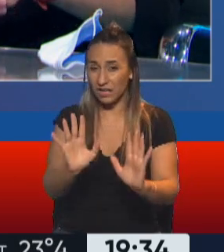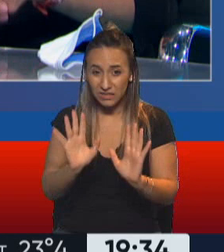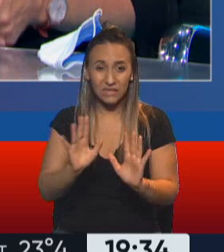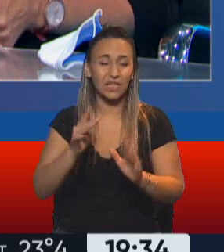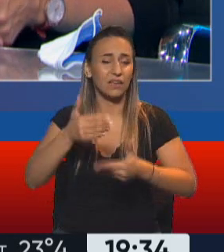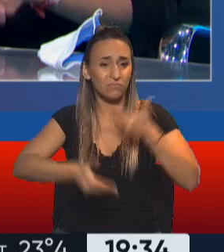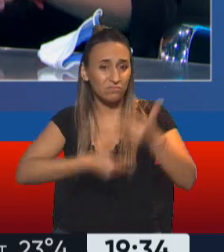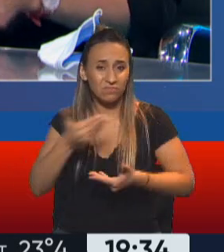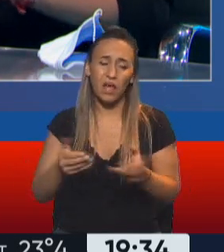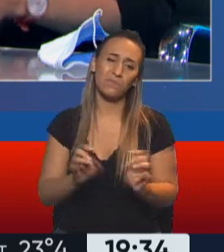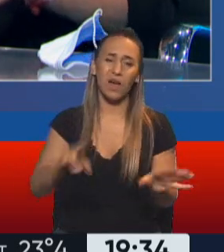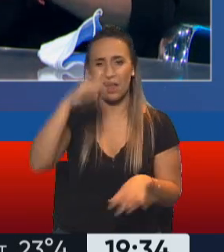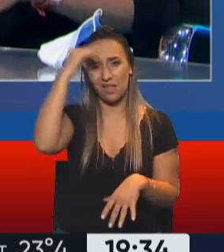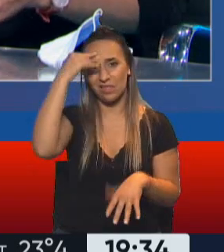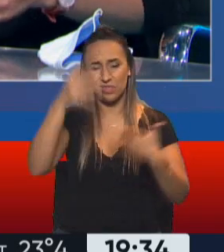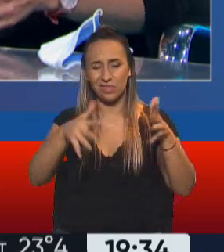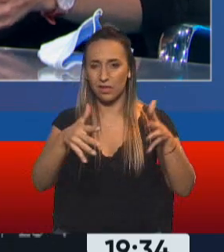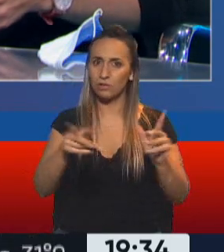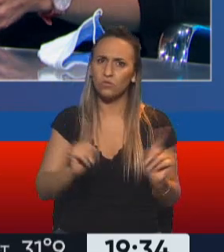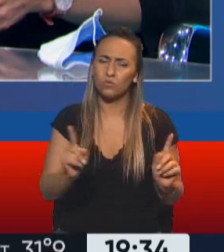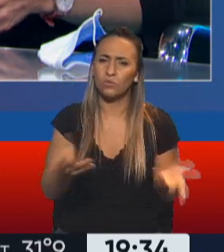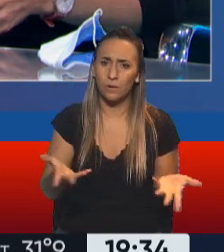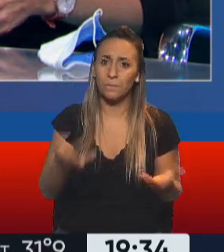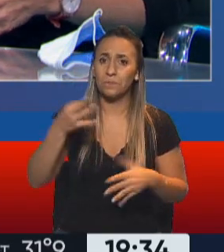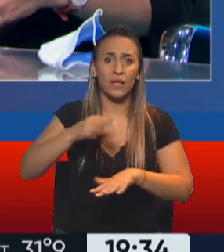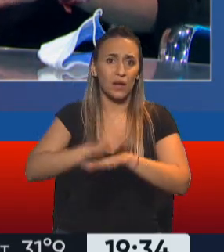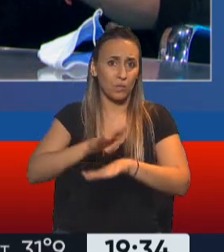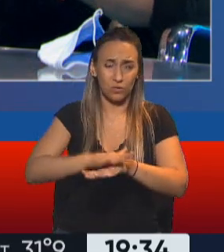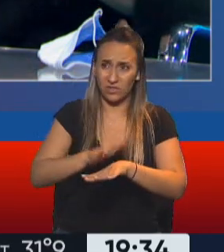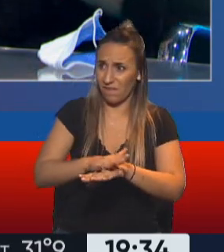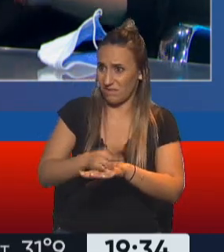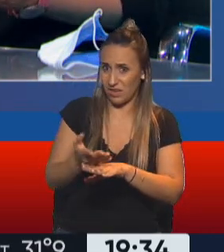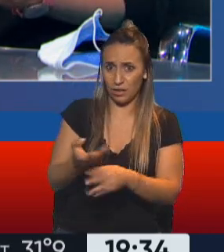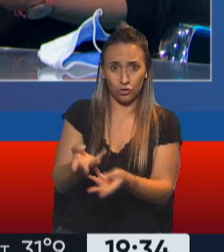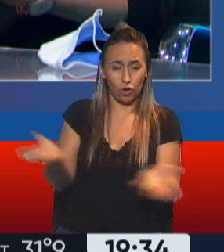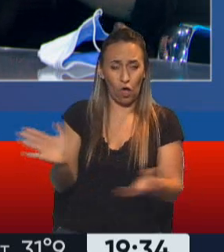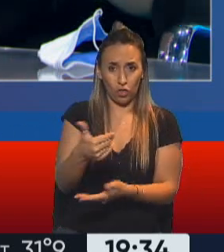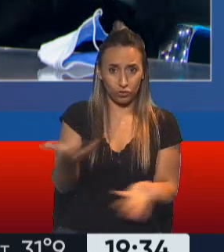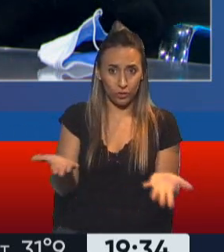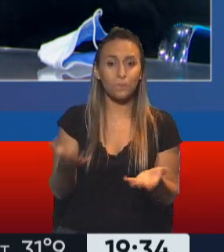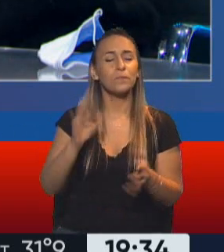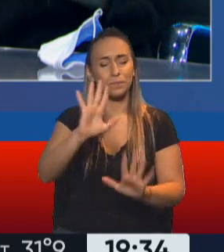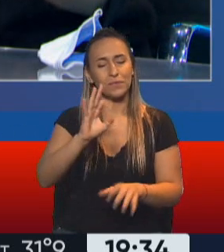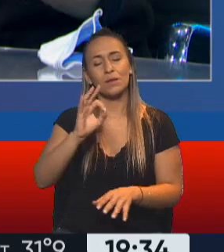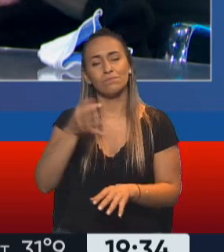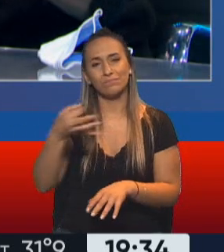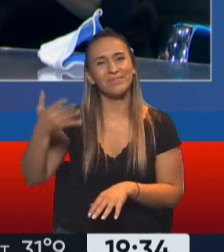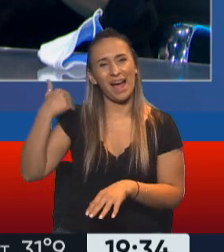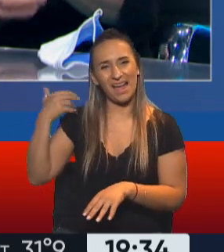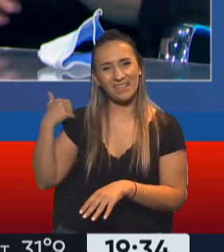que las responsabilidades son de todos. Es cierto, como decías vos, Felicitamos, los cambios culturales son los que nos van